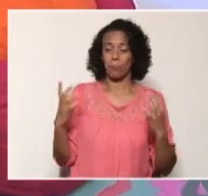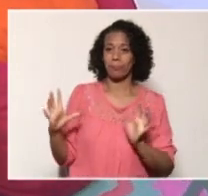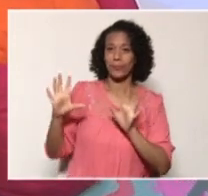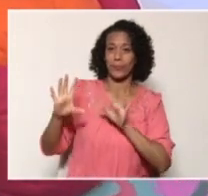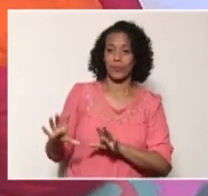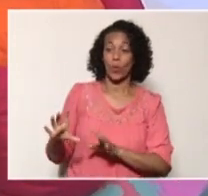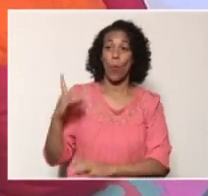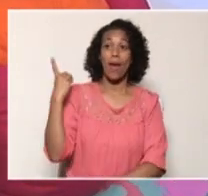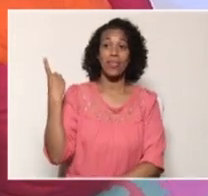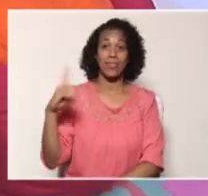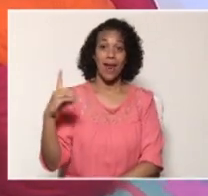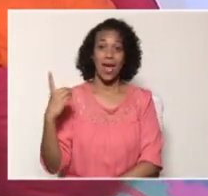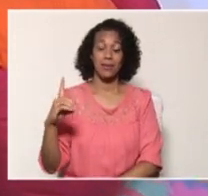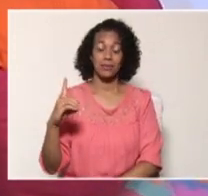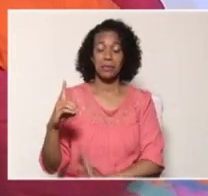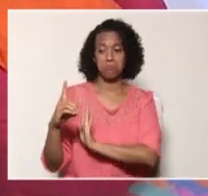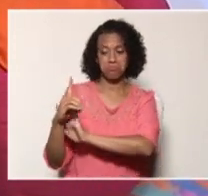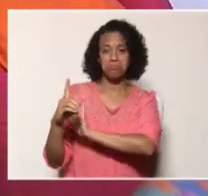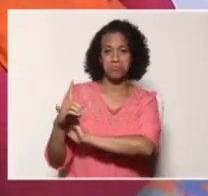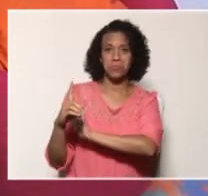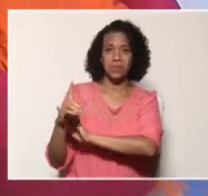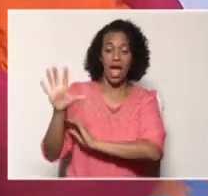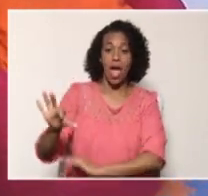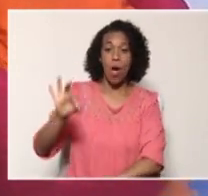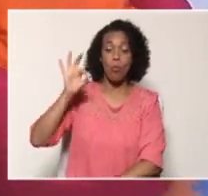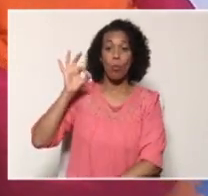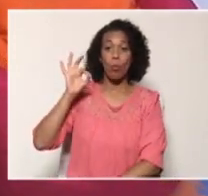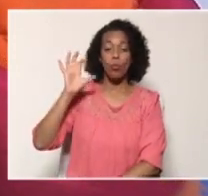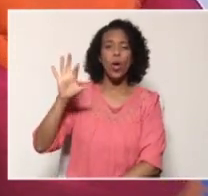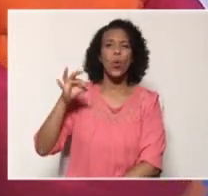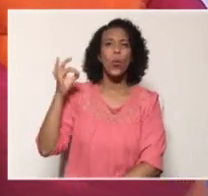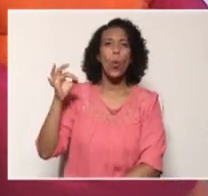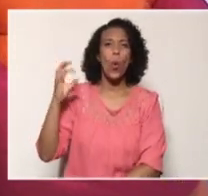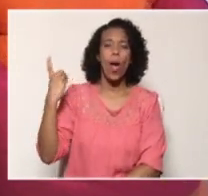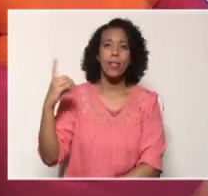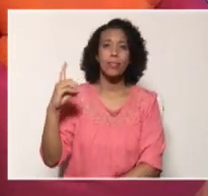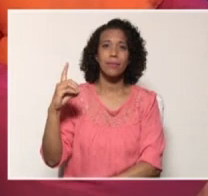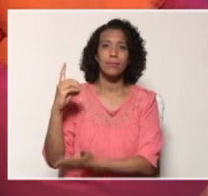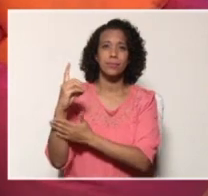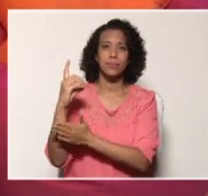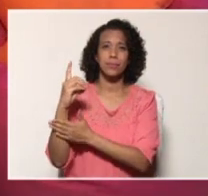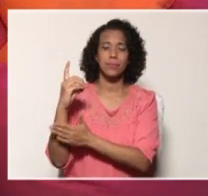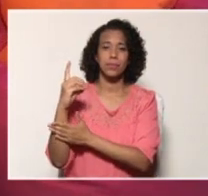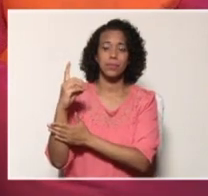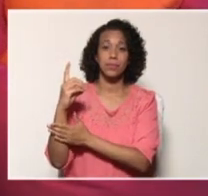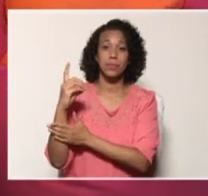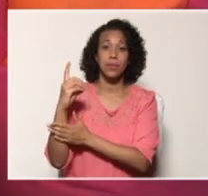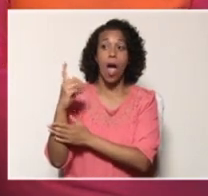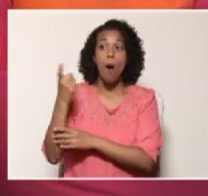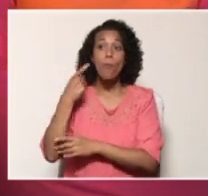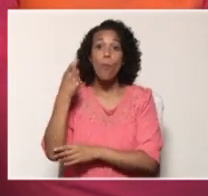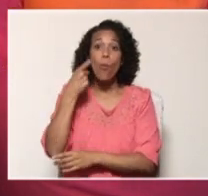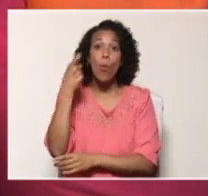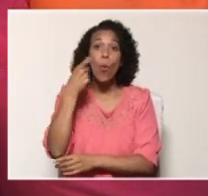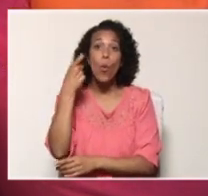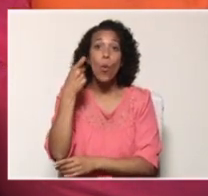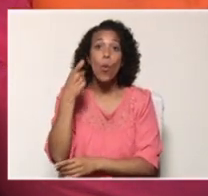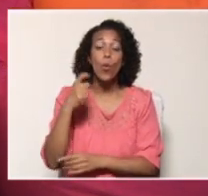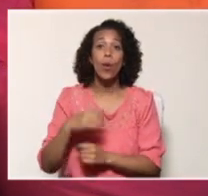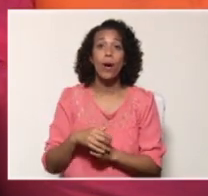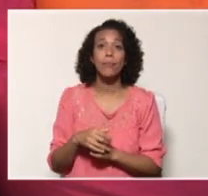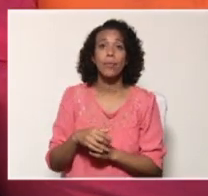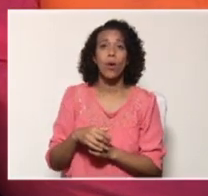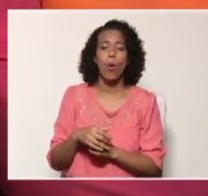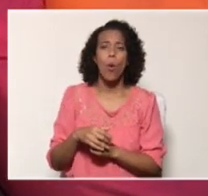comenzar con la derecha. Y escoges derecha. El niño y la niña tienen que buscar en sus cosas a